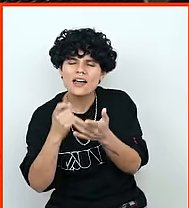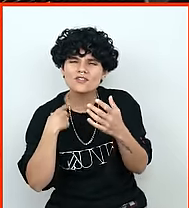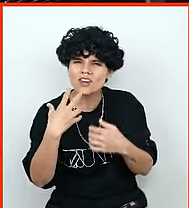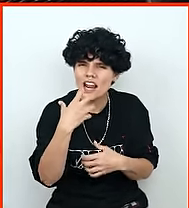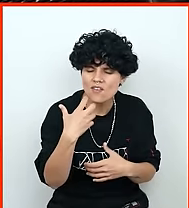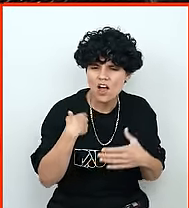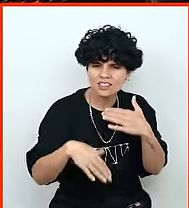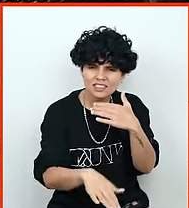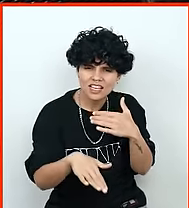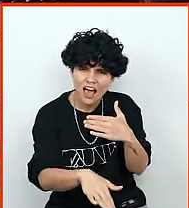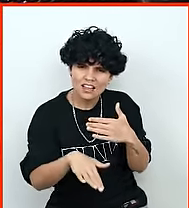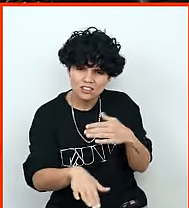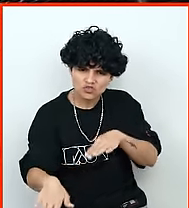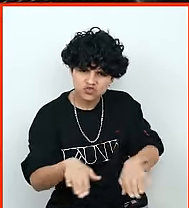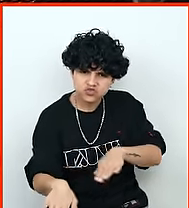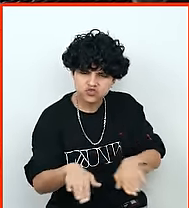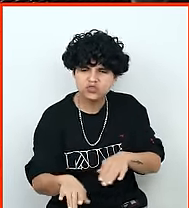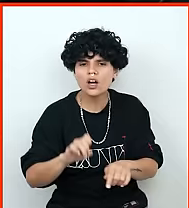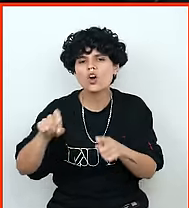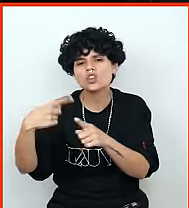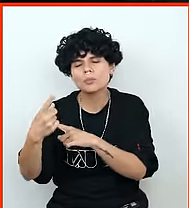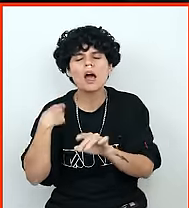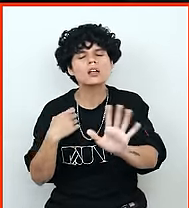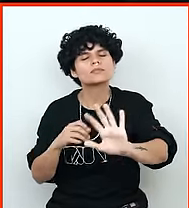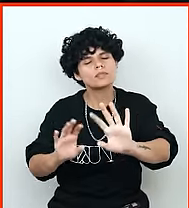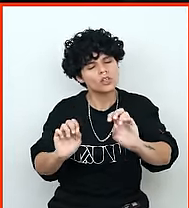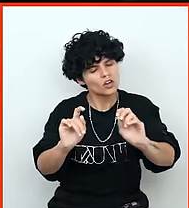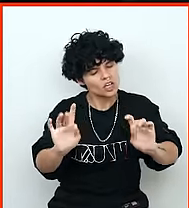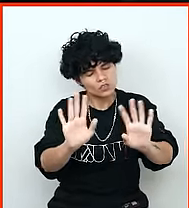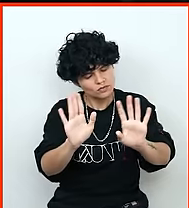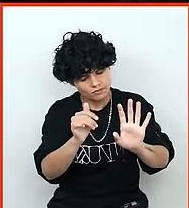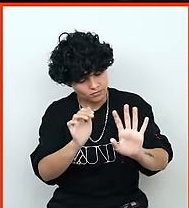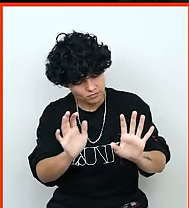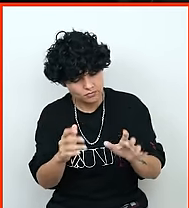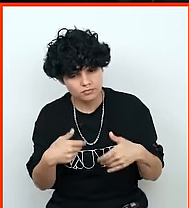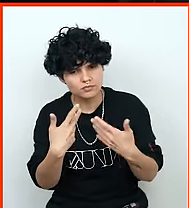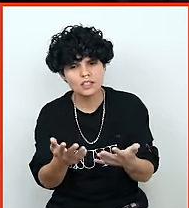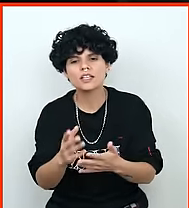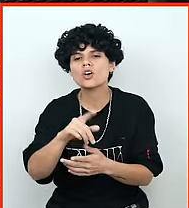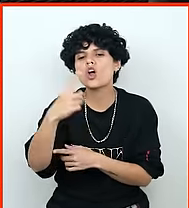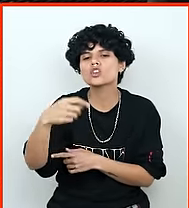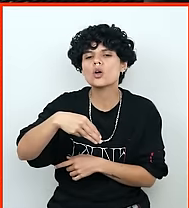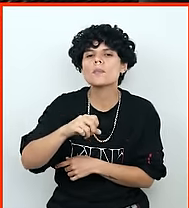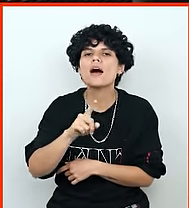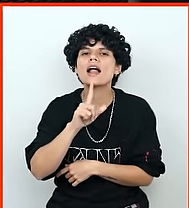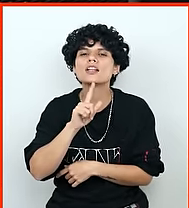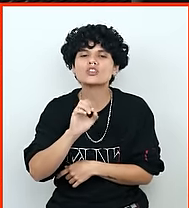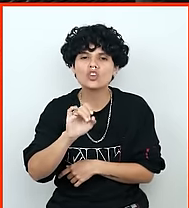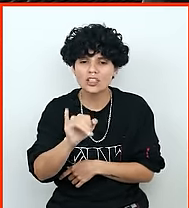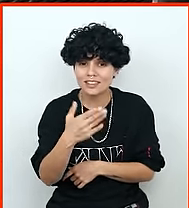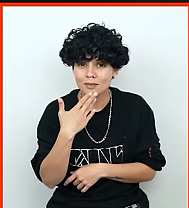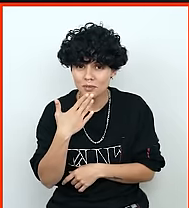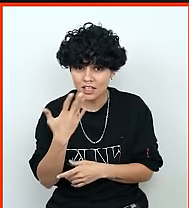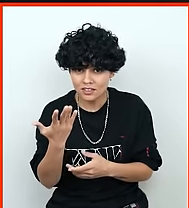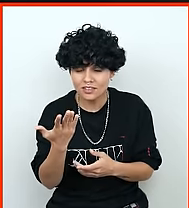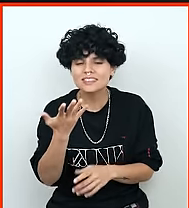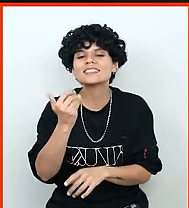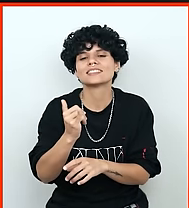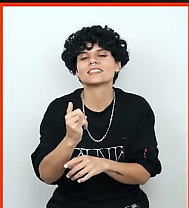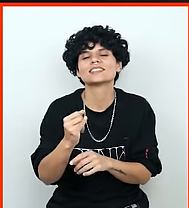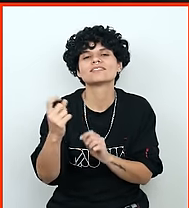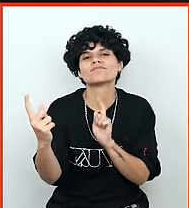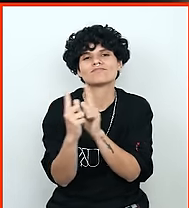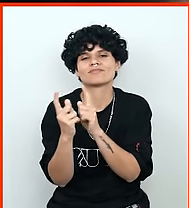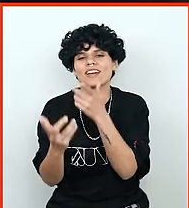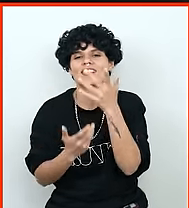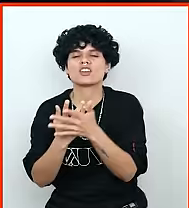scratch, le damos vuelta, decimos que no meter un instrumento más, ¿cachai? No, entonces no adelantemos. ¿Y con Mantoy? Con Mantoy tenemos uno también, sí, pues lo puse